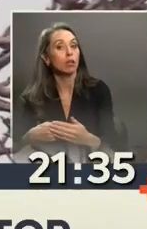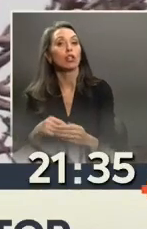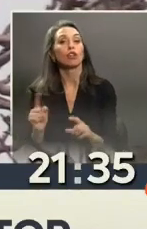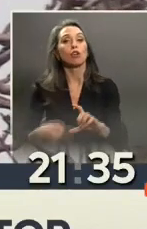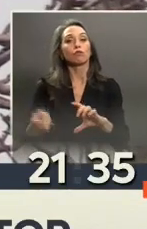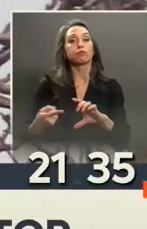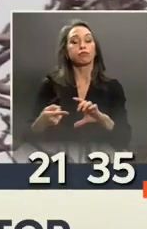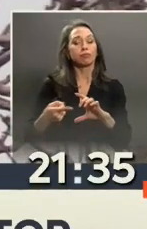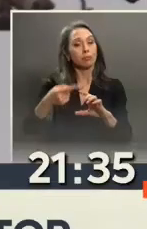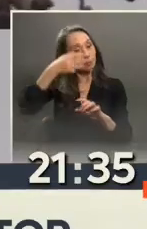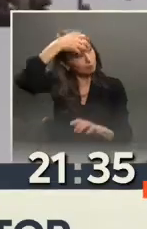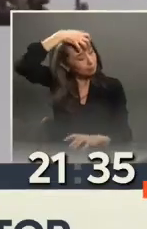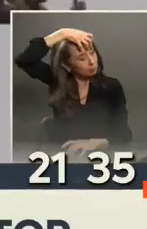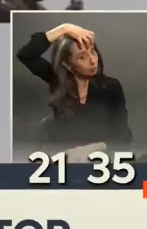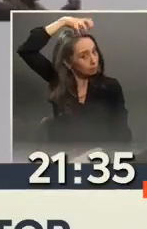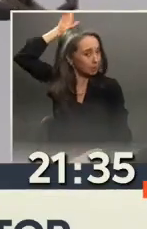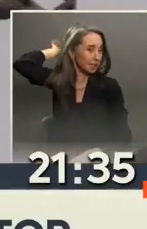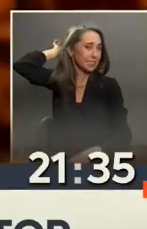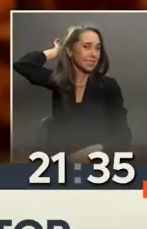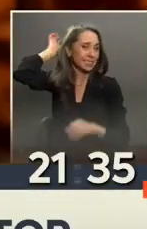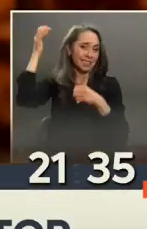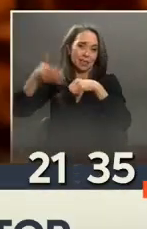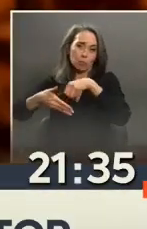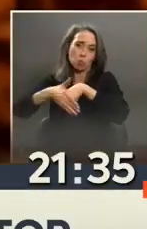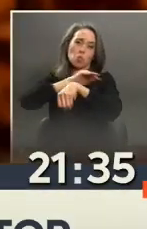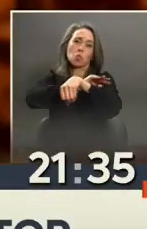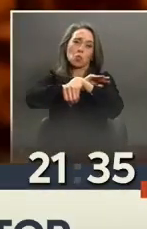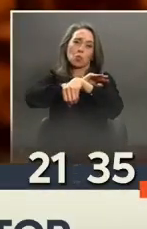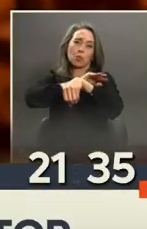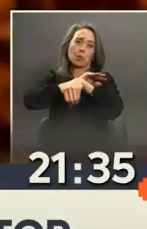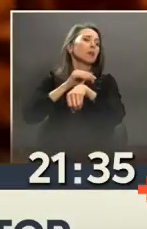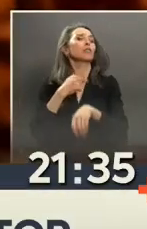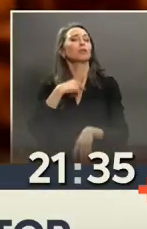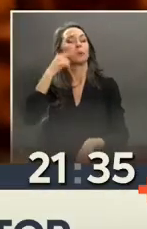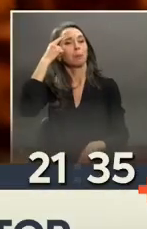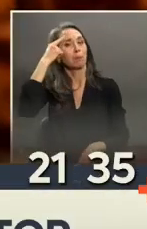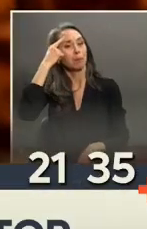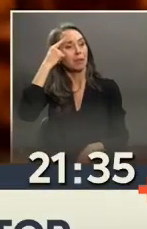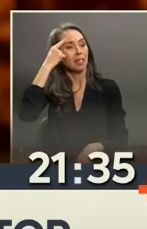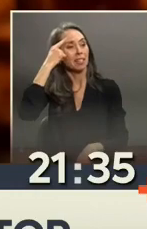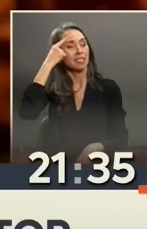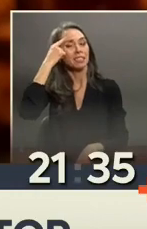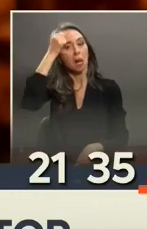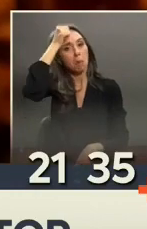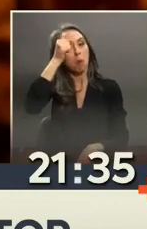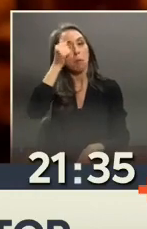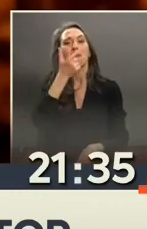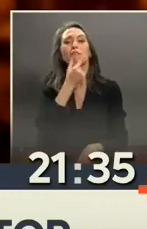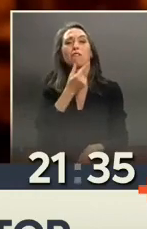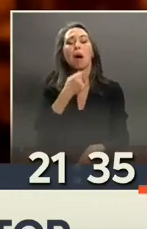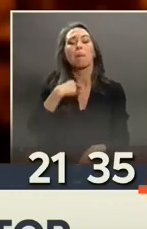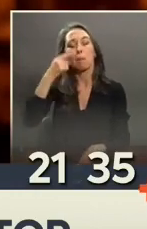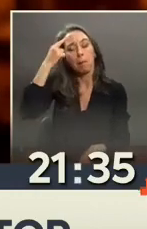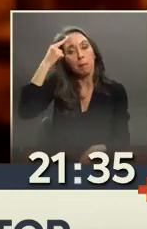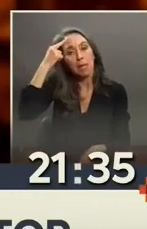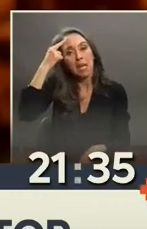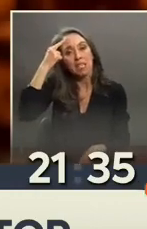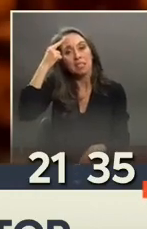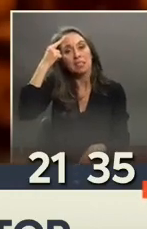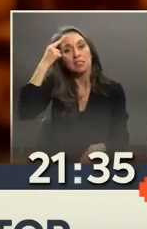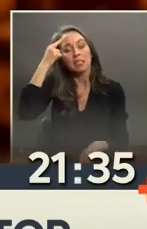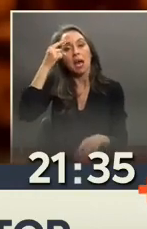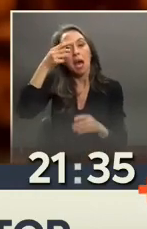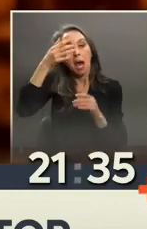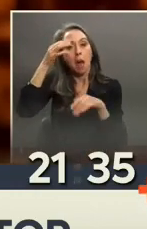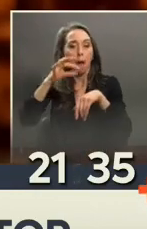carro todo su cuero cabelludo yo pensé que era una operación sencilla mucho pensé que era como un pedazo